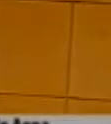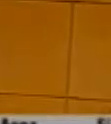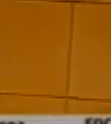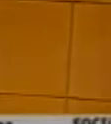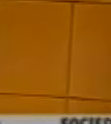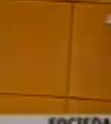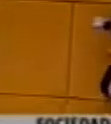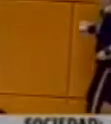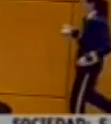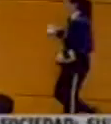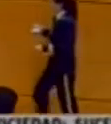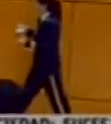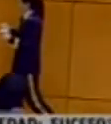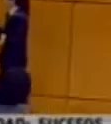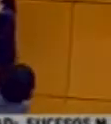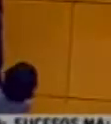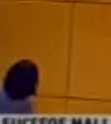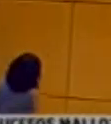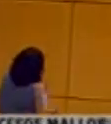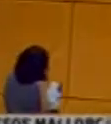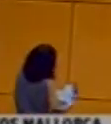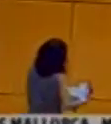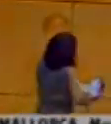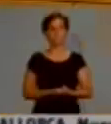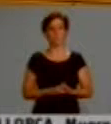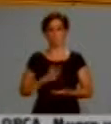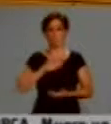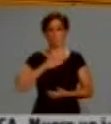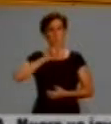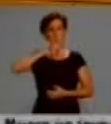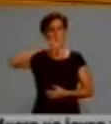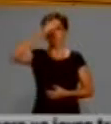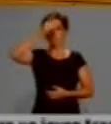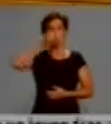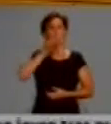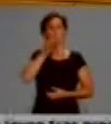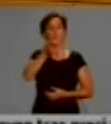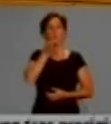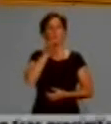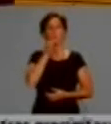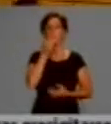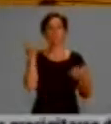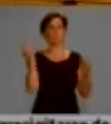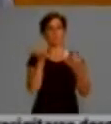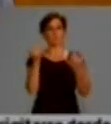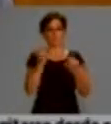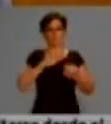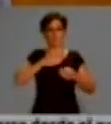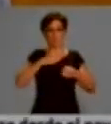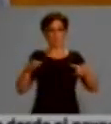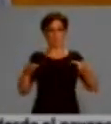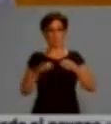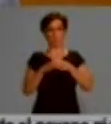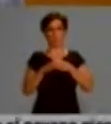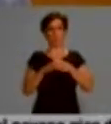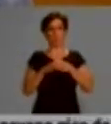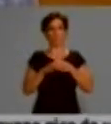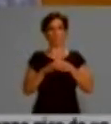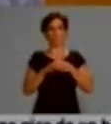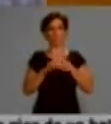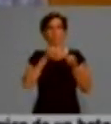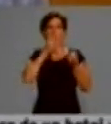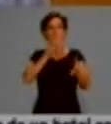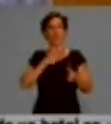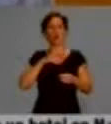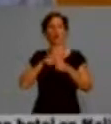Sí, gracias, presidente. Sean mis primeras palabras para mostrar en nombre de mi grupo la solidaridad con